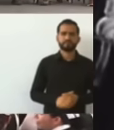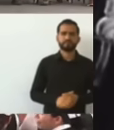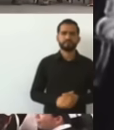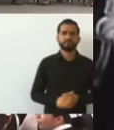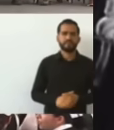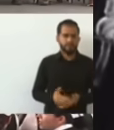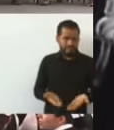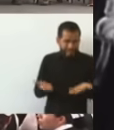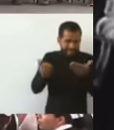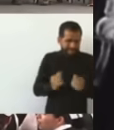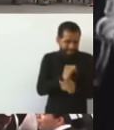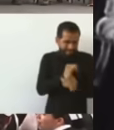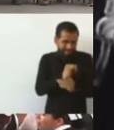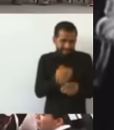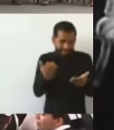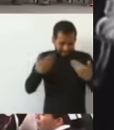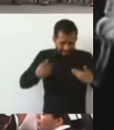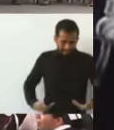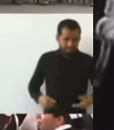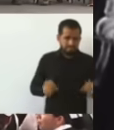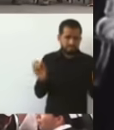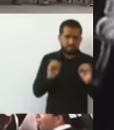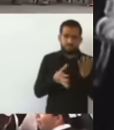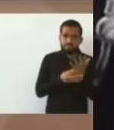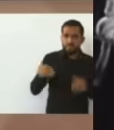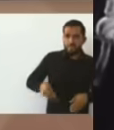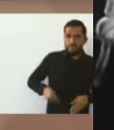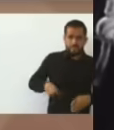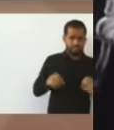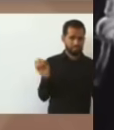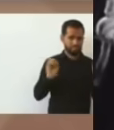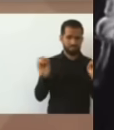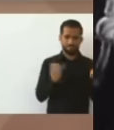Que le busquen, no hay nada. Nosotros